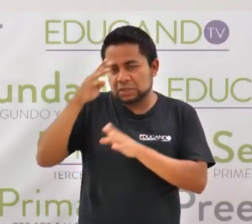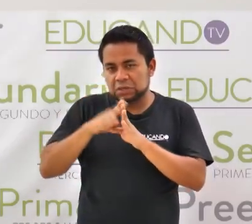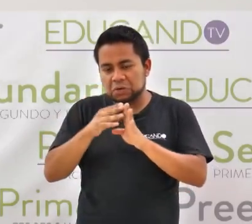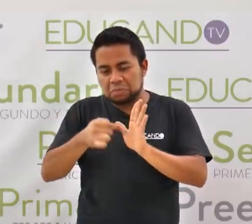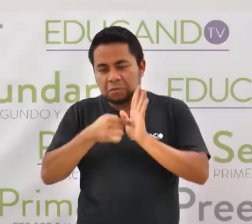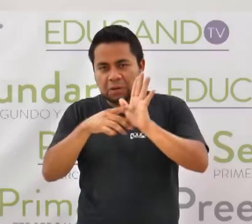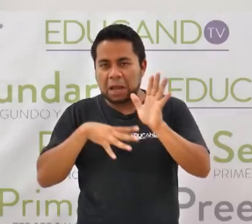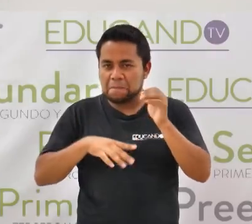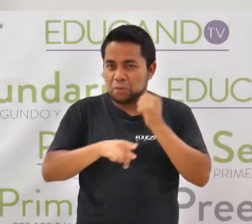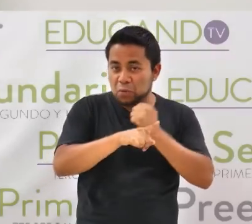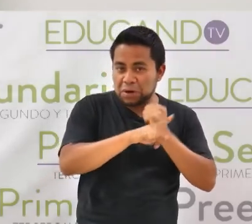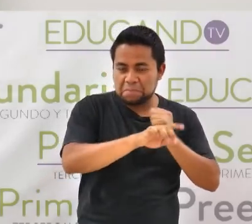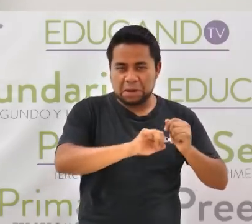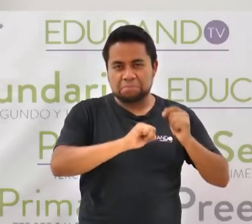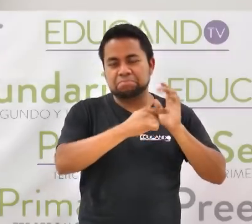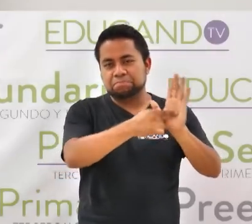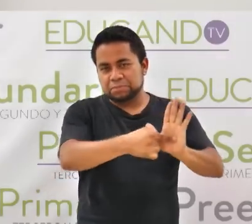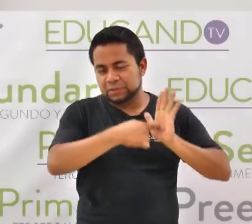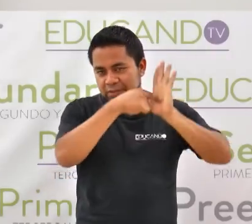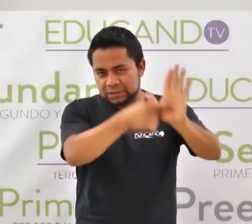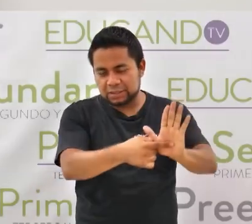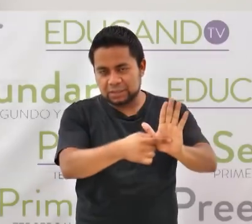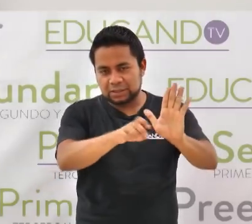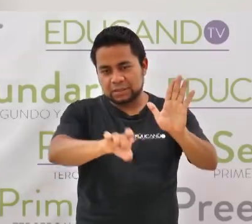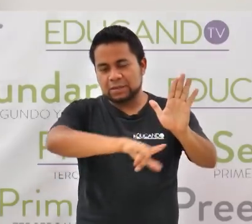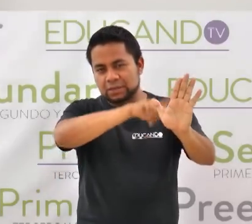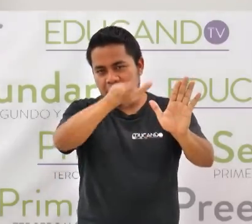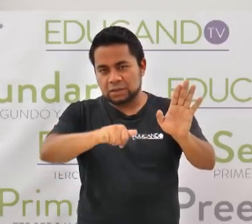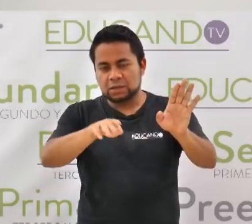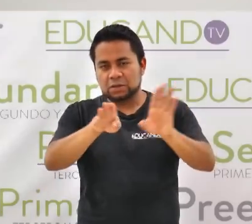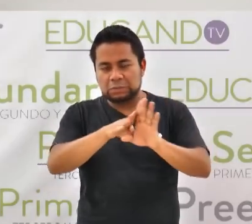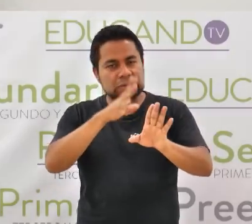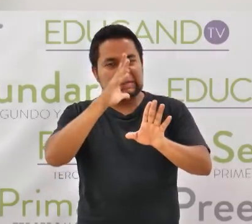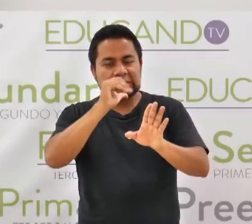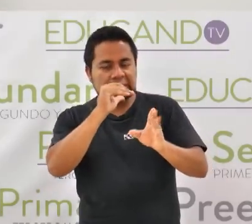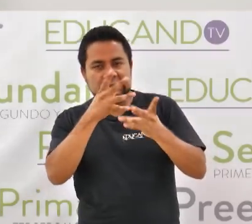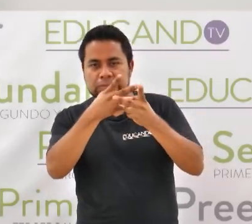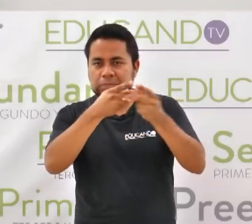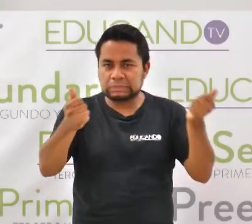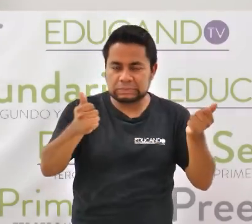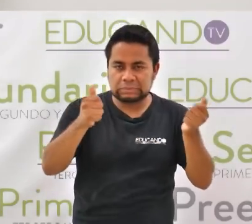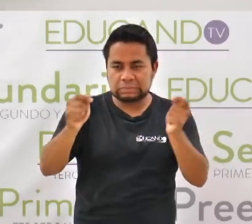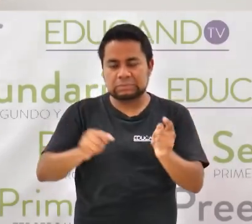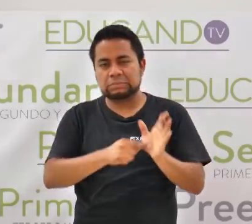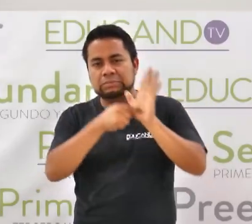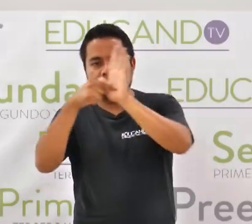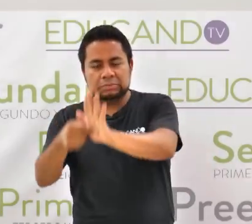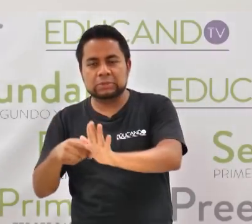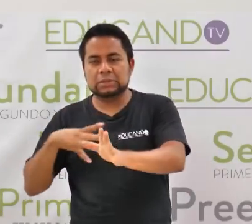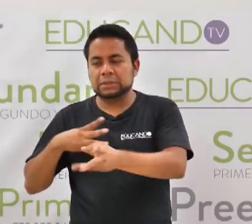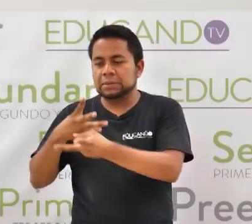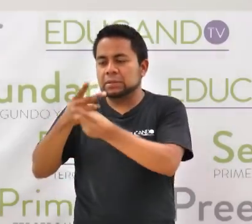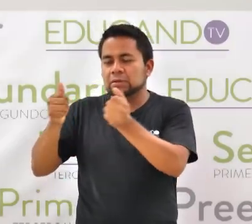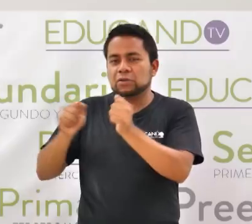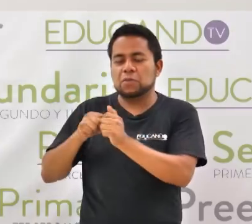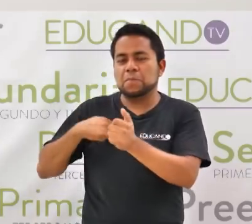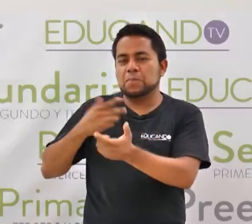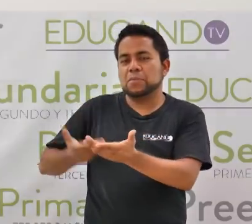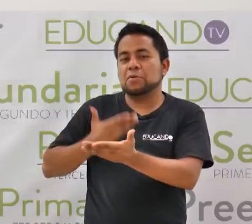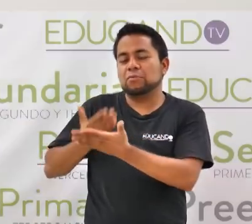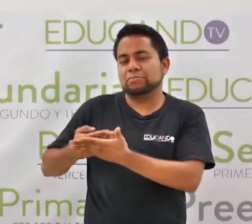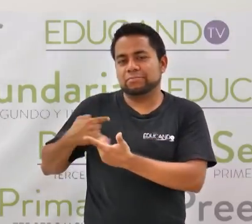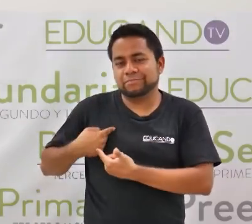cual sería presentar un problema, hacer que no sea posible resolverlo y después resolverlo con